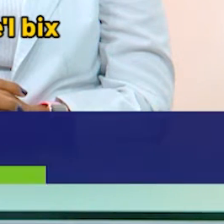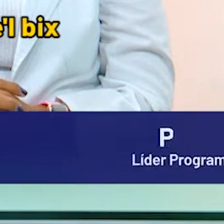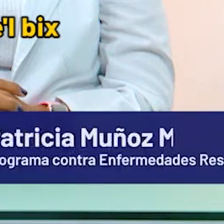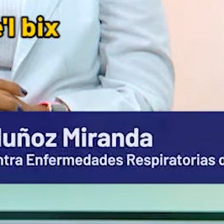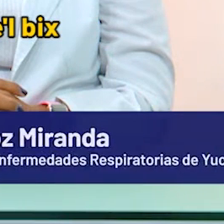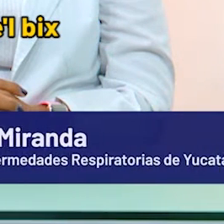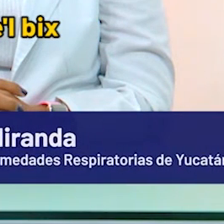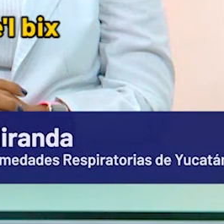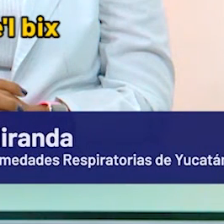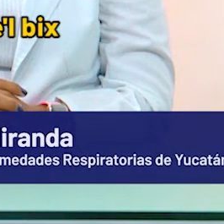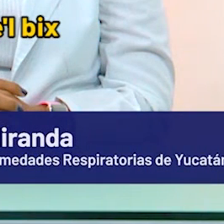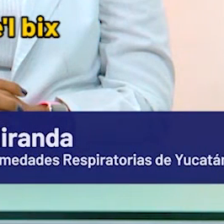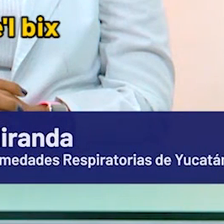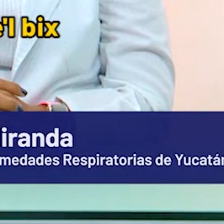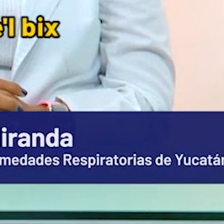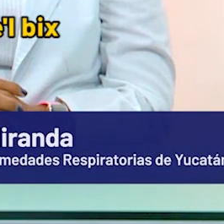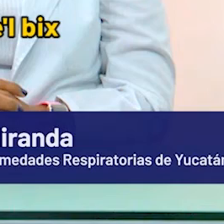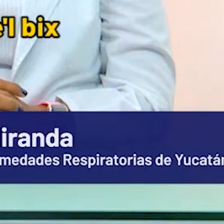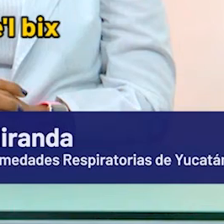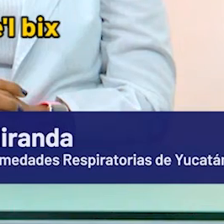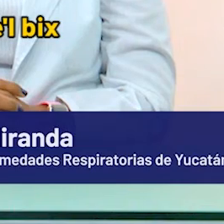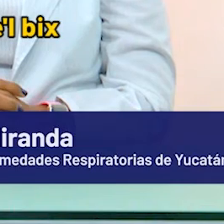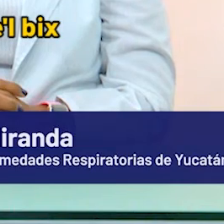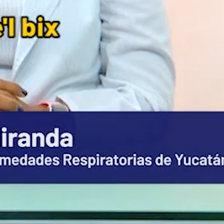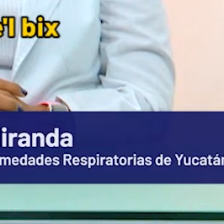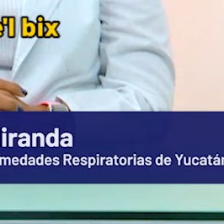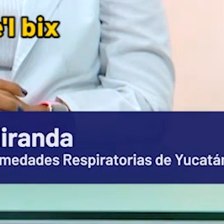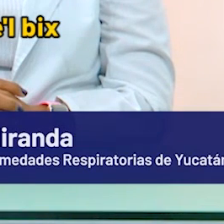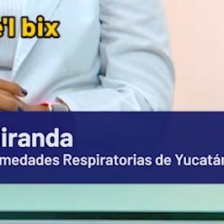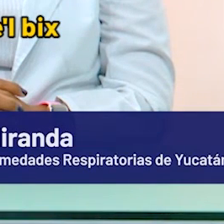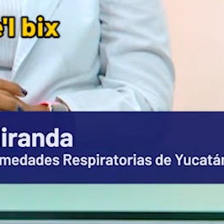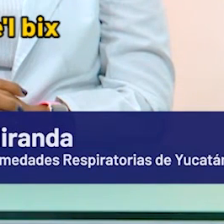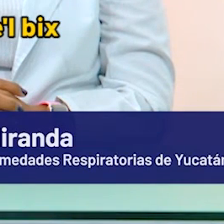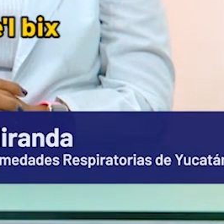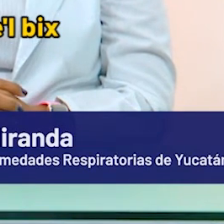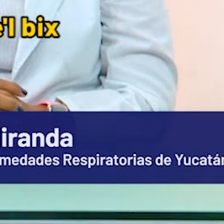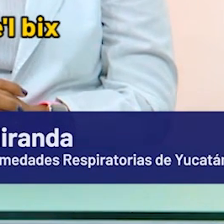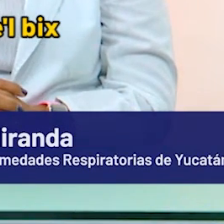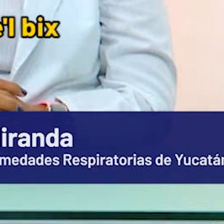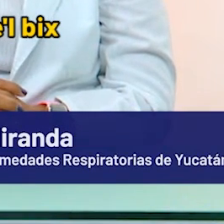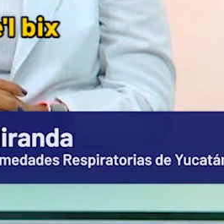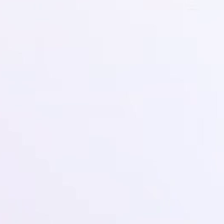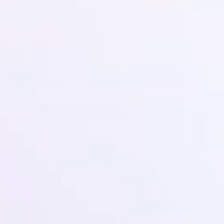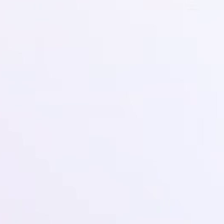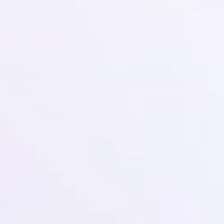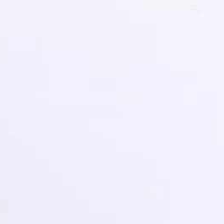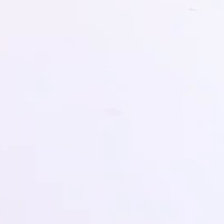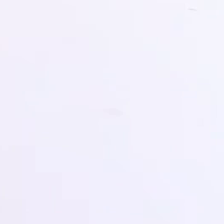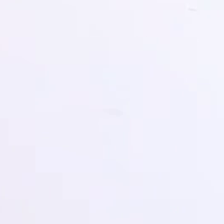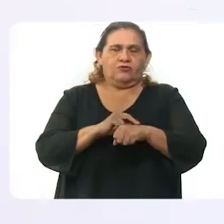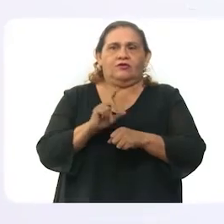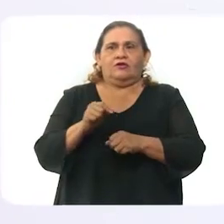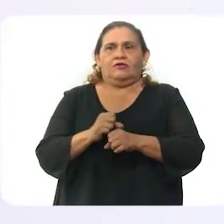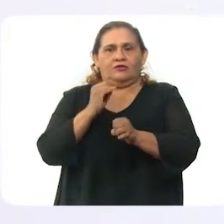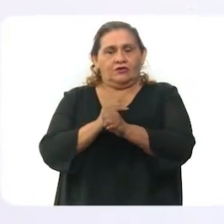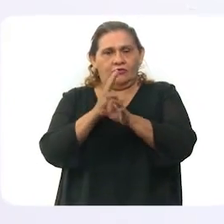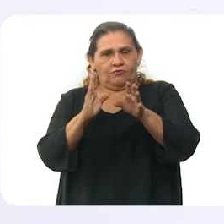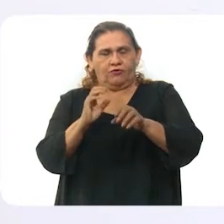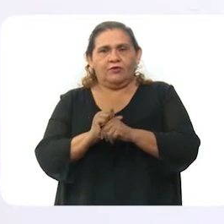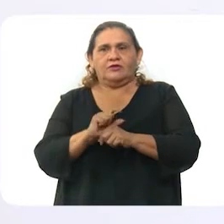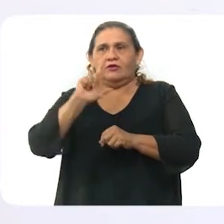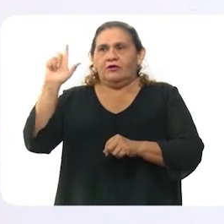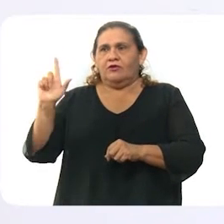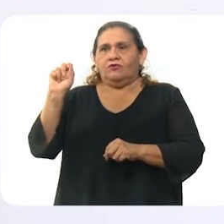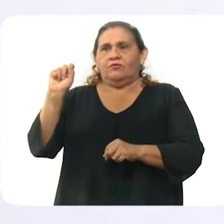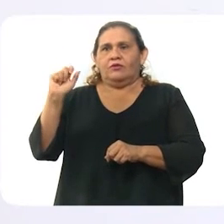Buenas tardes. Nos permitimos dar el informe diario relacionado con el COVID-19. Adelante, doctora. Gracias, doctora. Buenas tardes. Este es el parte médico de